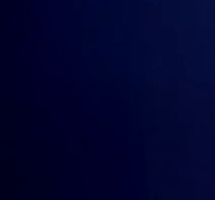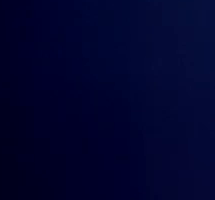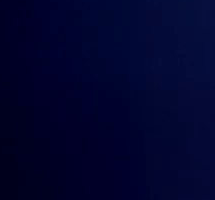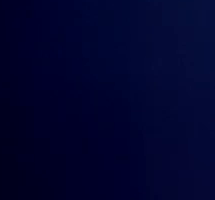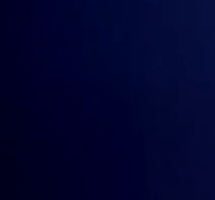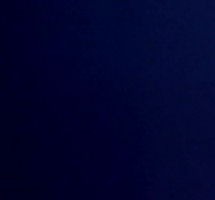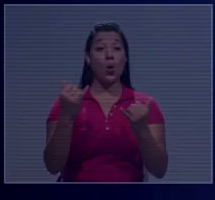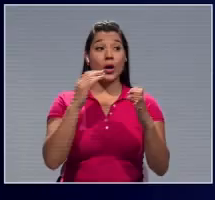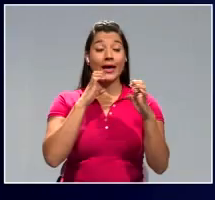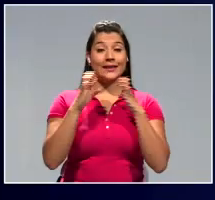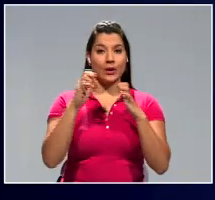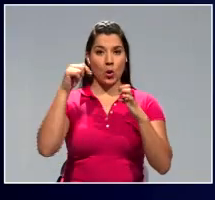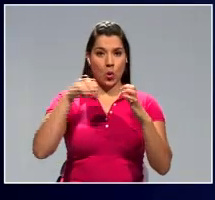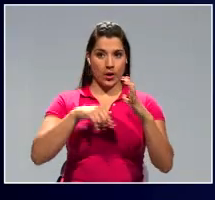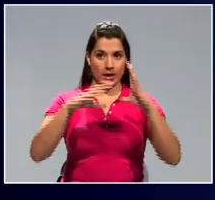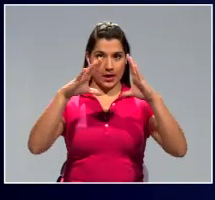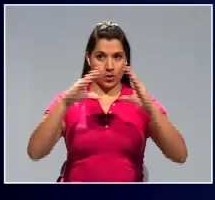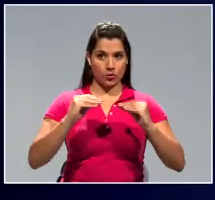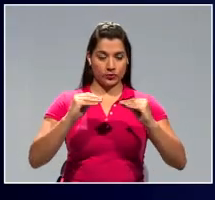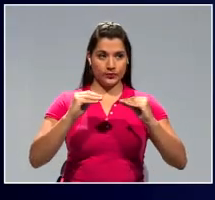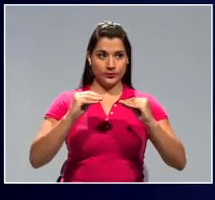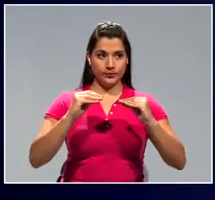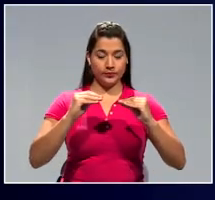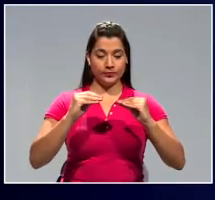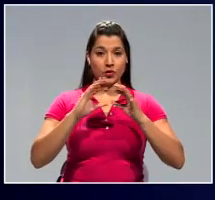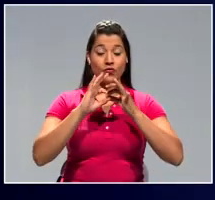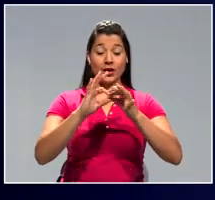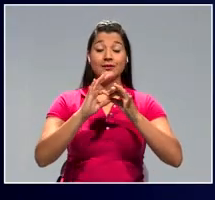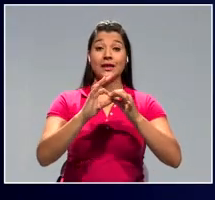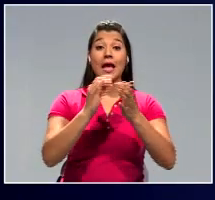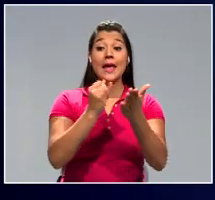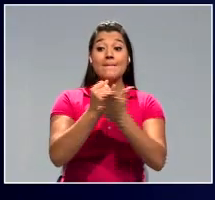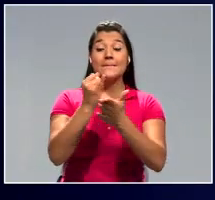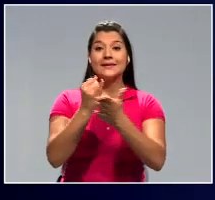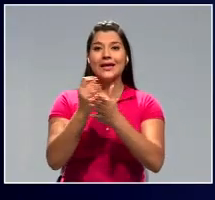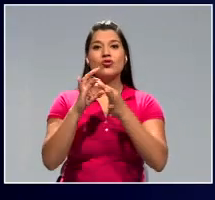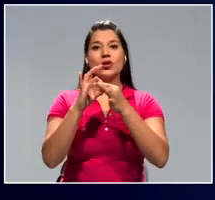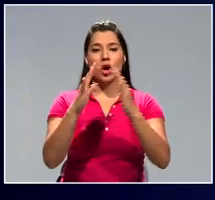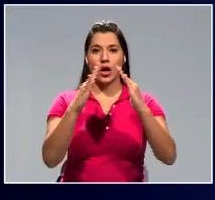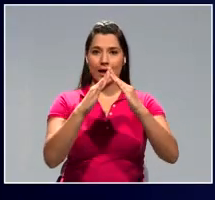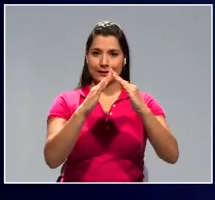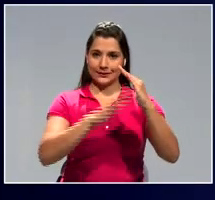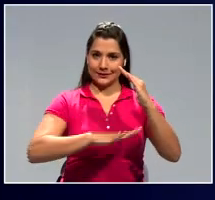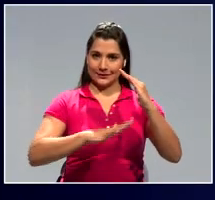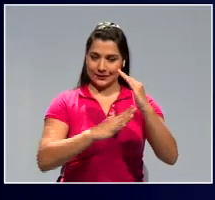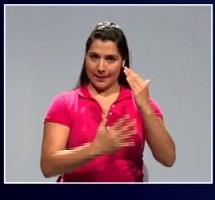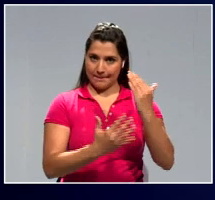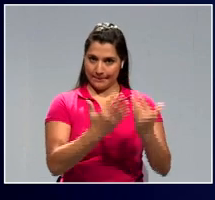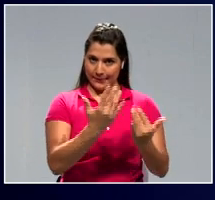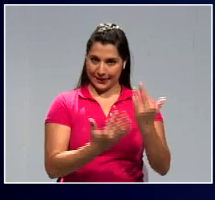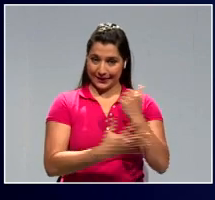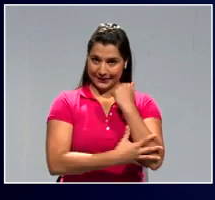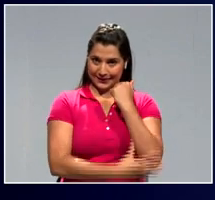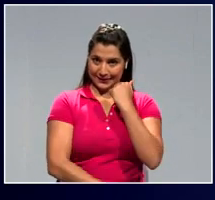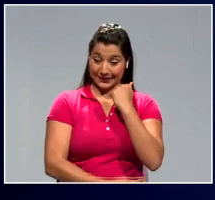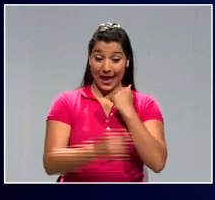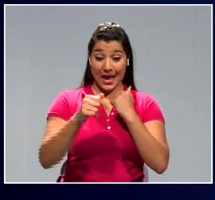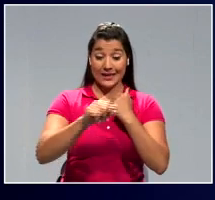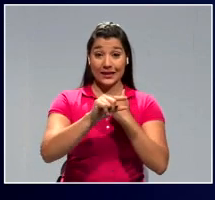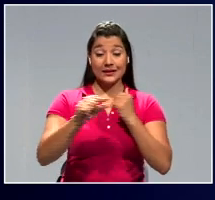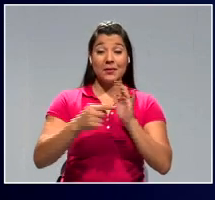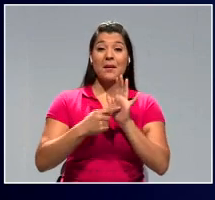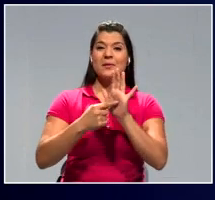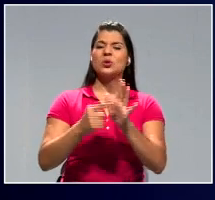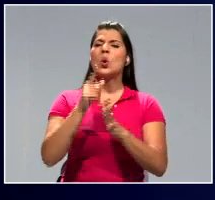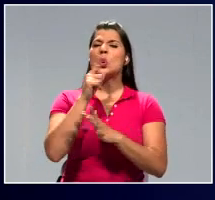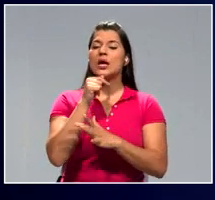nuestra entrevista de la noche sobre la serie de reportajes Precarios en Llamas que nos presentó durante esta semana la